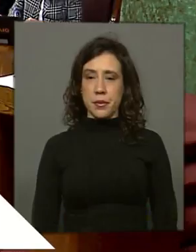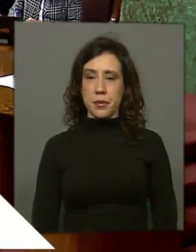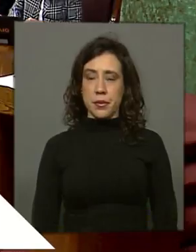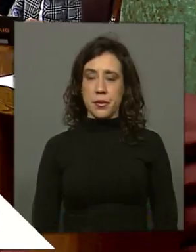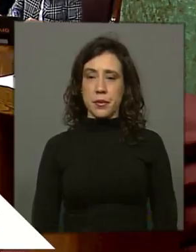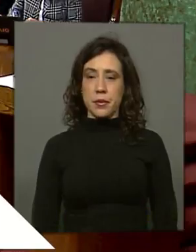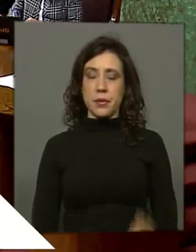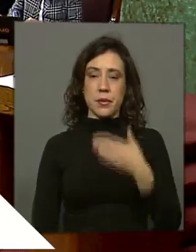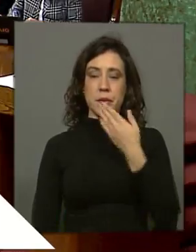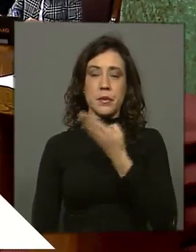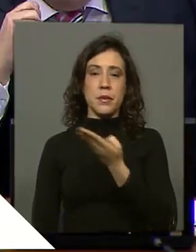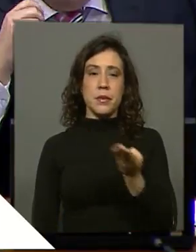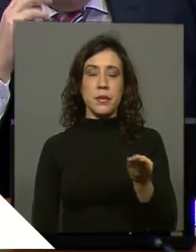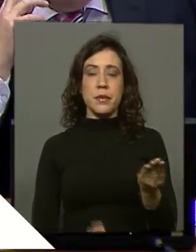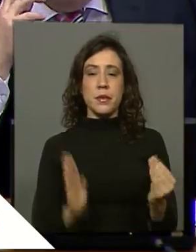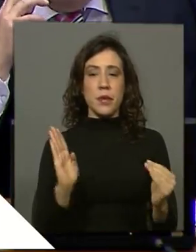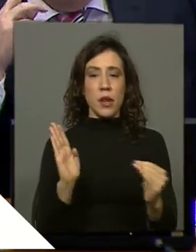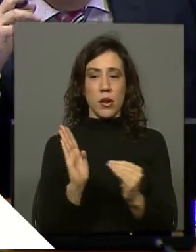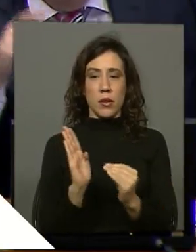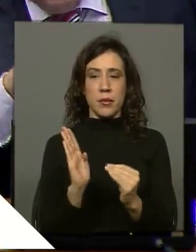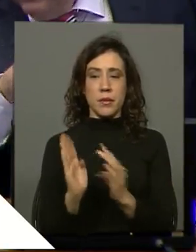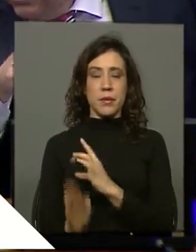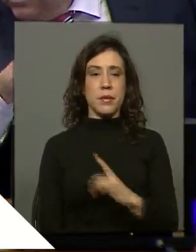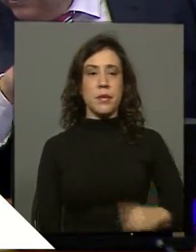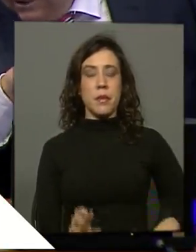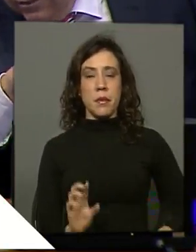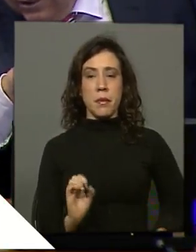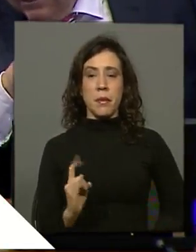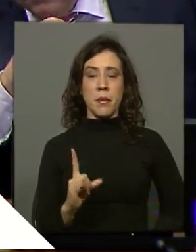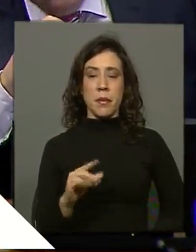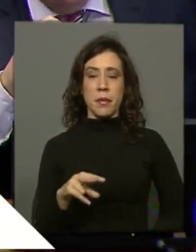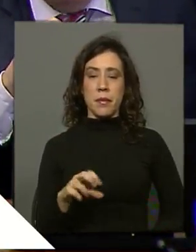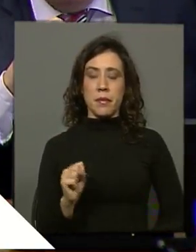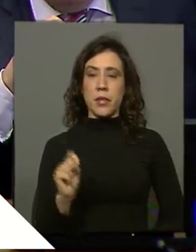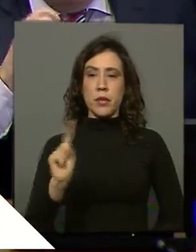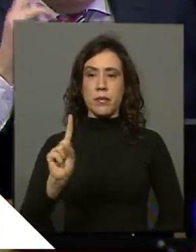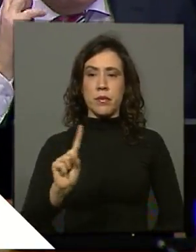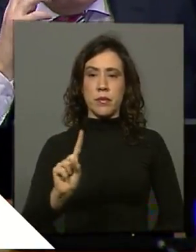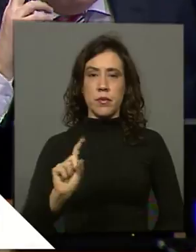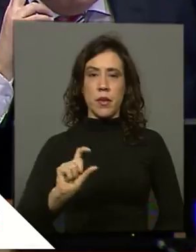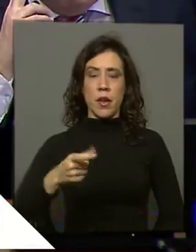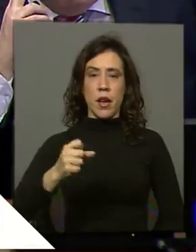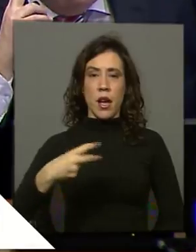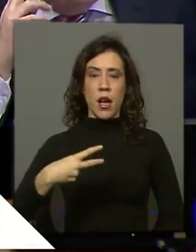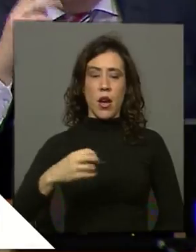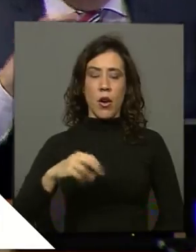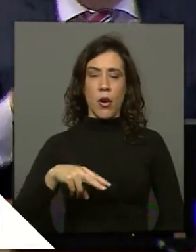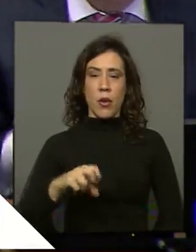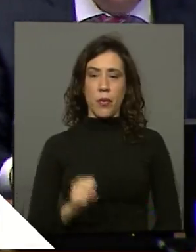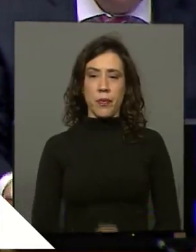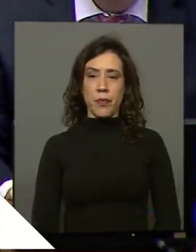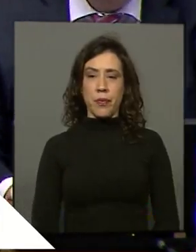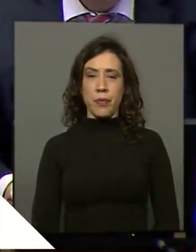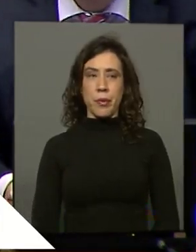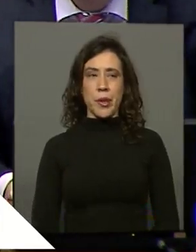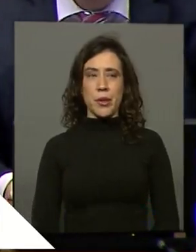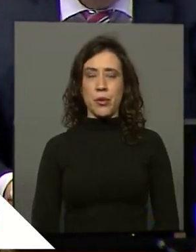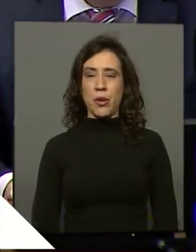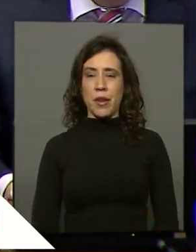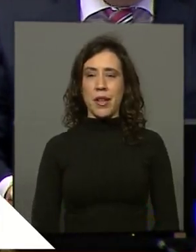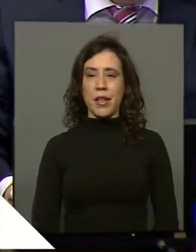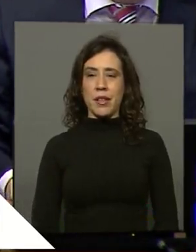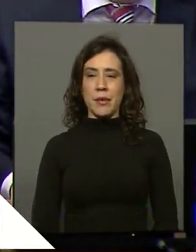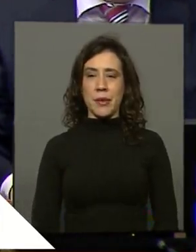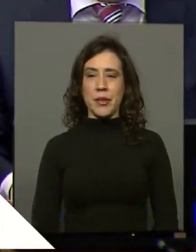ofrezco la palabra por ahora al favor diputada señora Molina y después ah perdón diputado señor Gaona ¿está segura